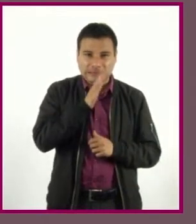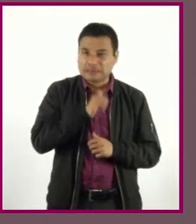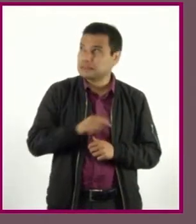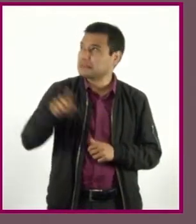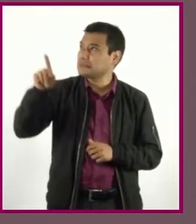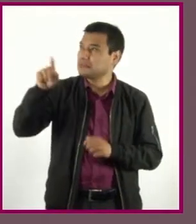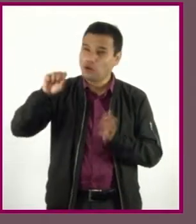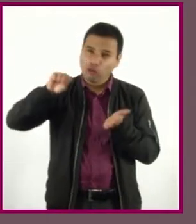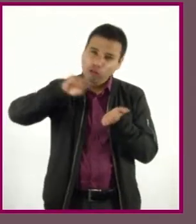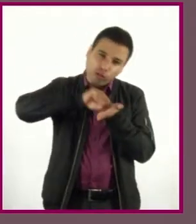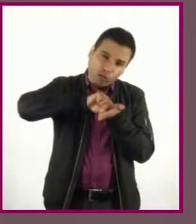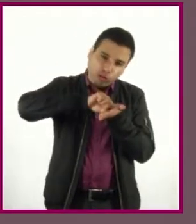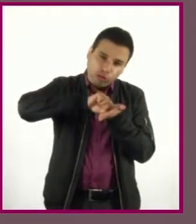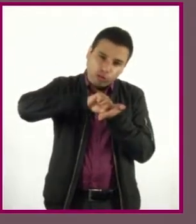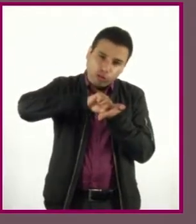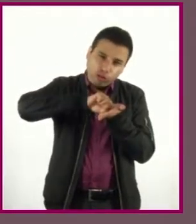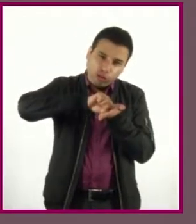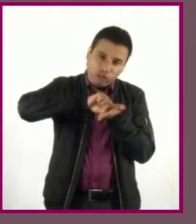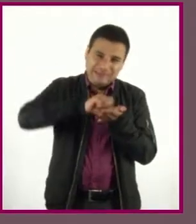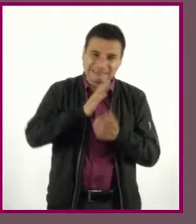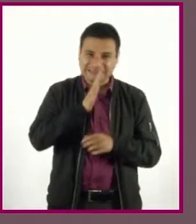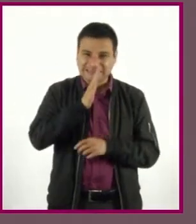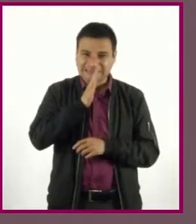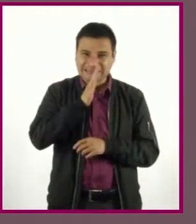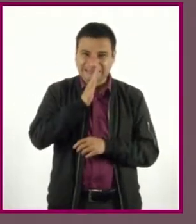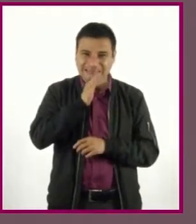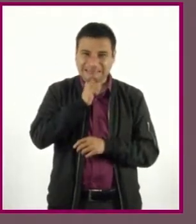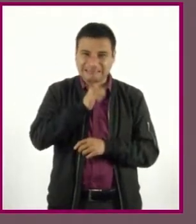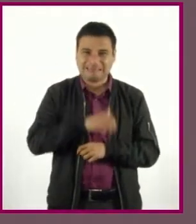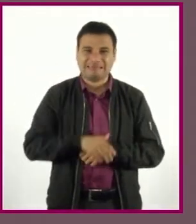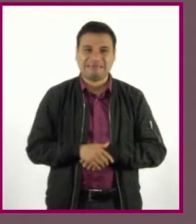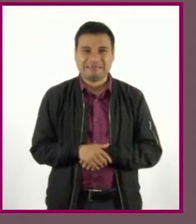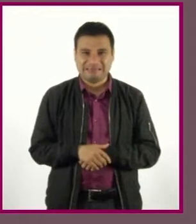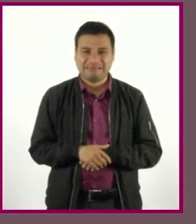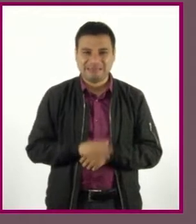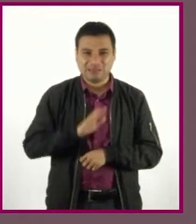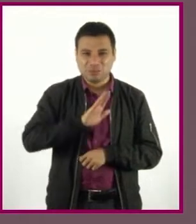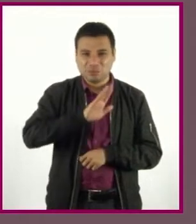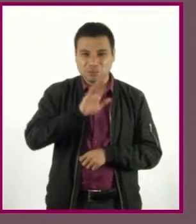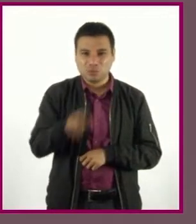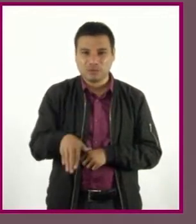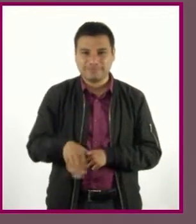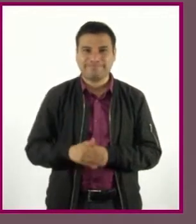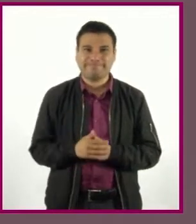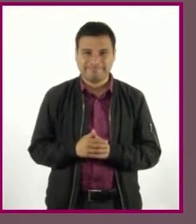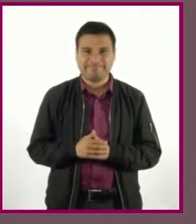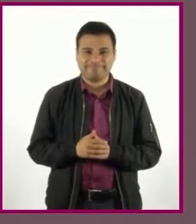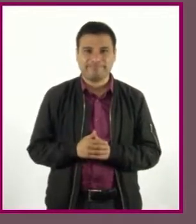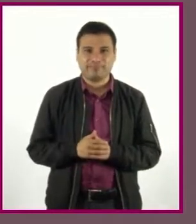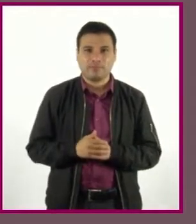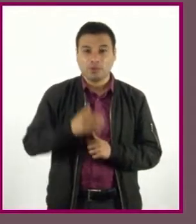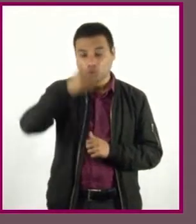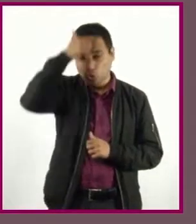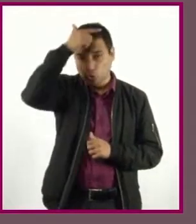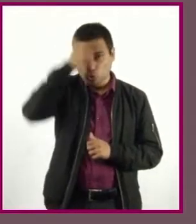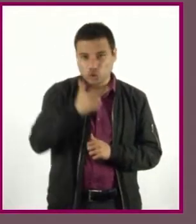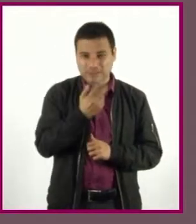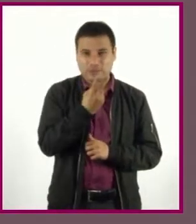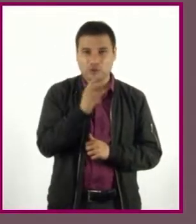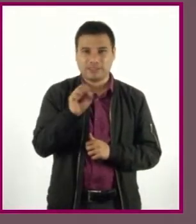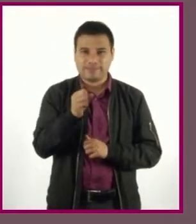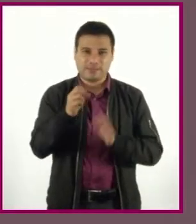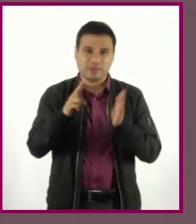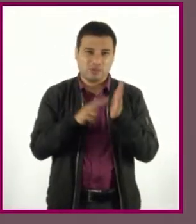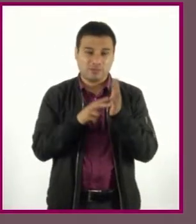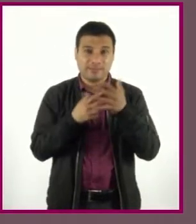rostro, mientras que la otra mitad miraba al mar que le había arrebatado la vida durante la noche del 2 de septiembre de